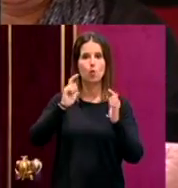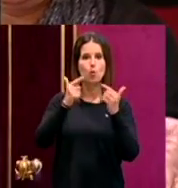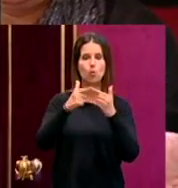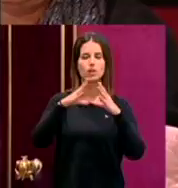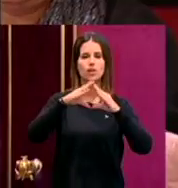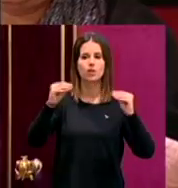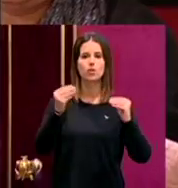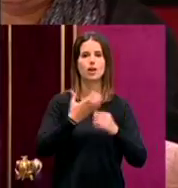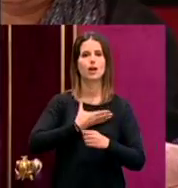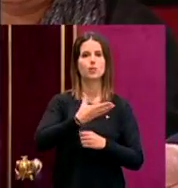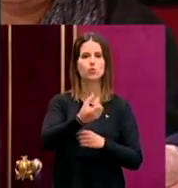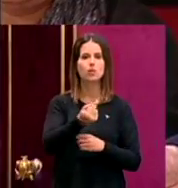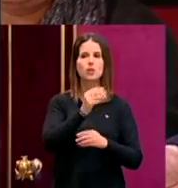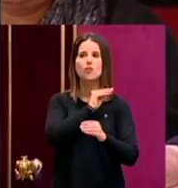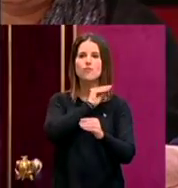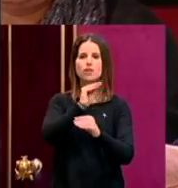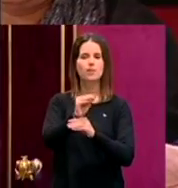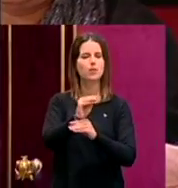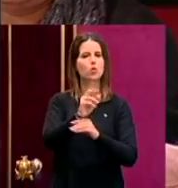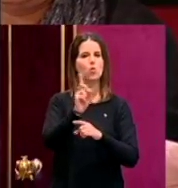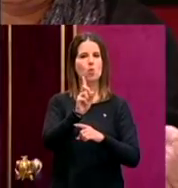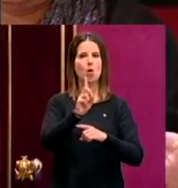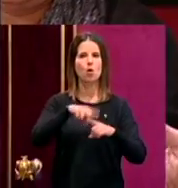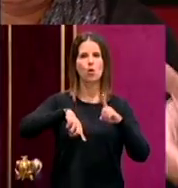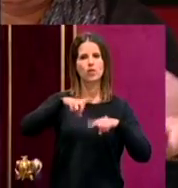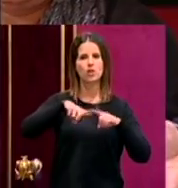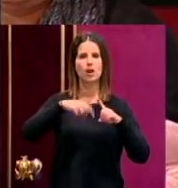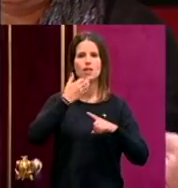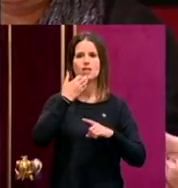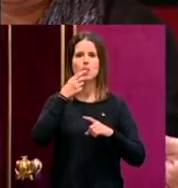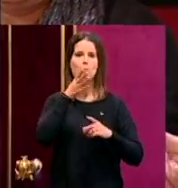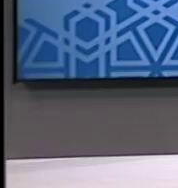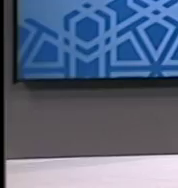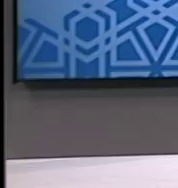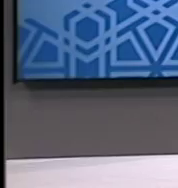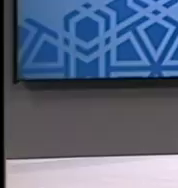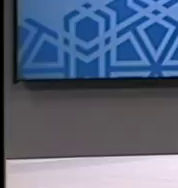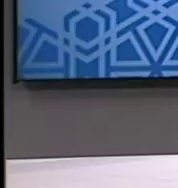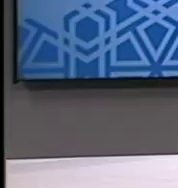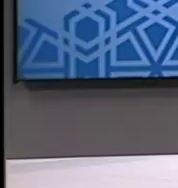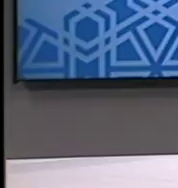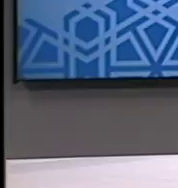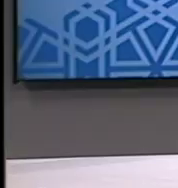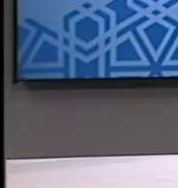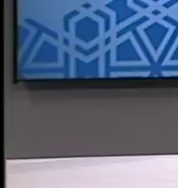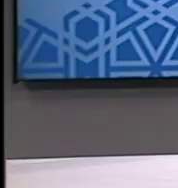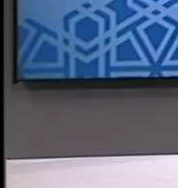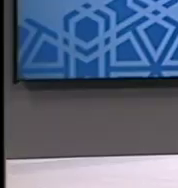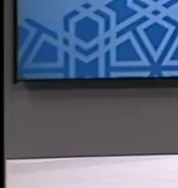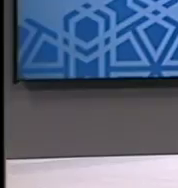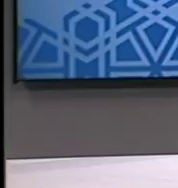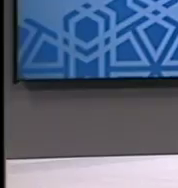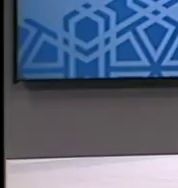ayuntamientos sea financiación no condicionada, es decir, que no sea a través de subvenciones. Lo que normalmente es algo que se acuerda